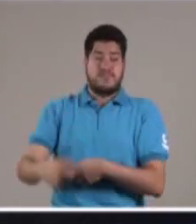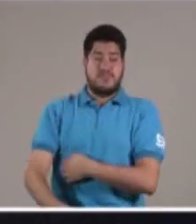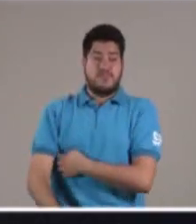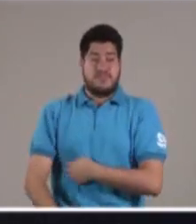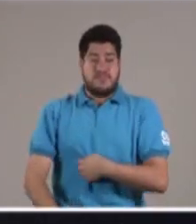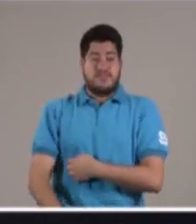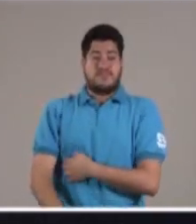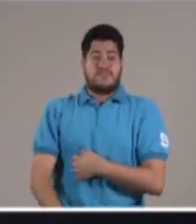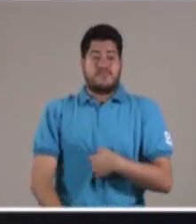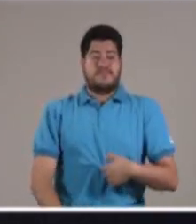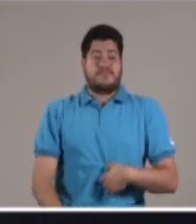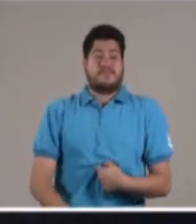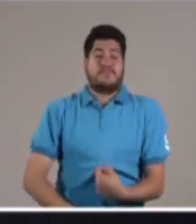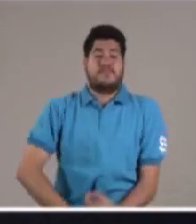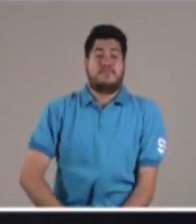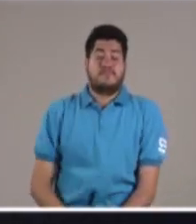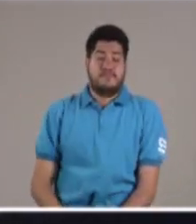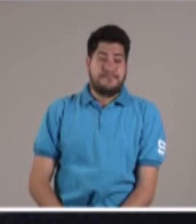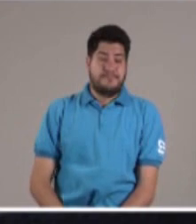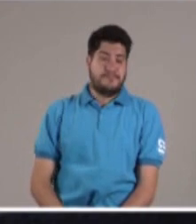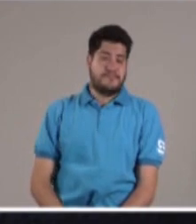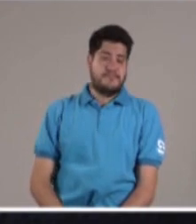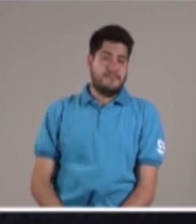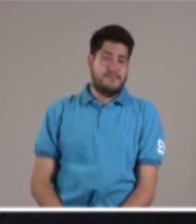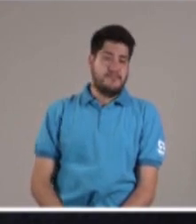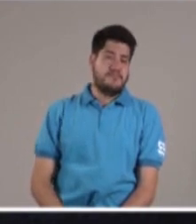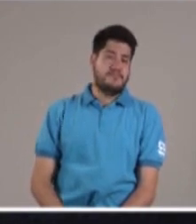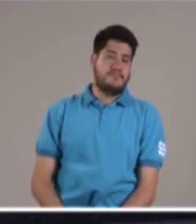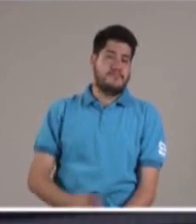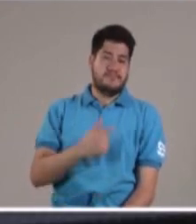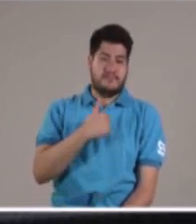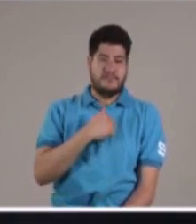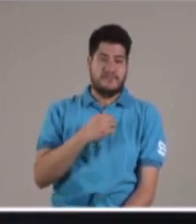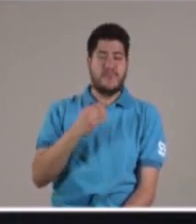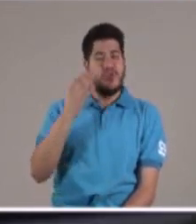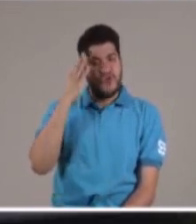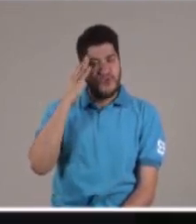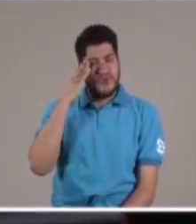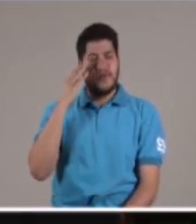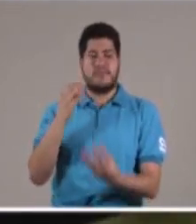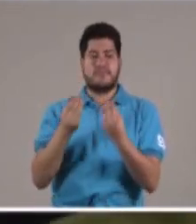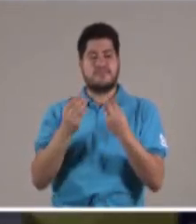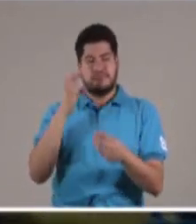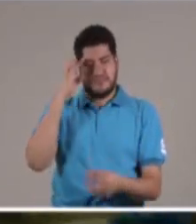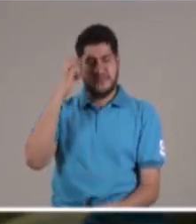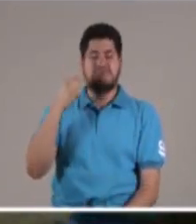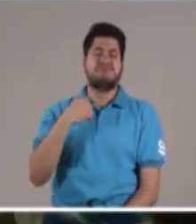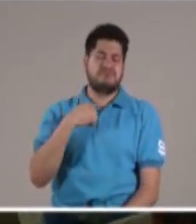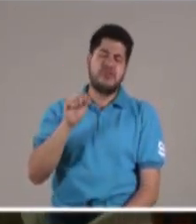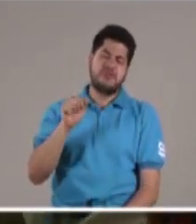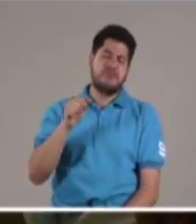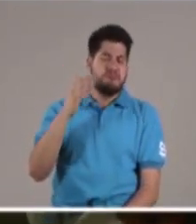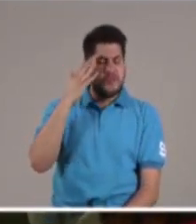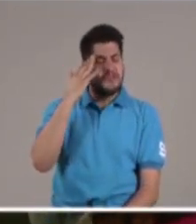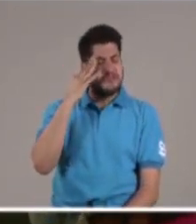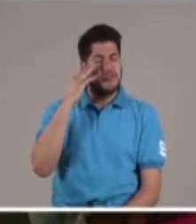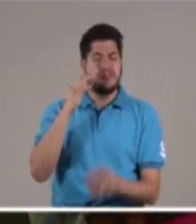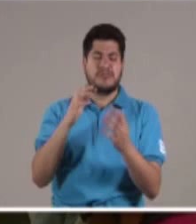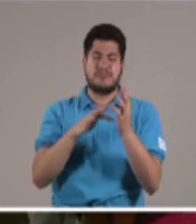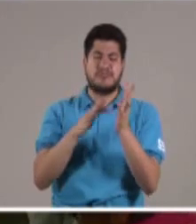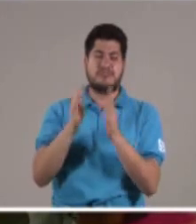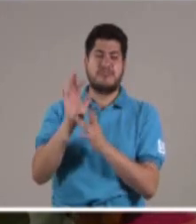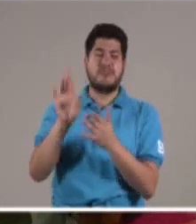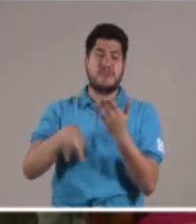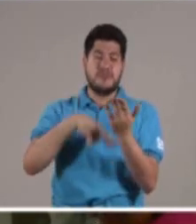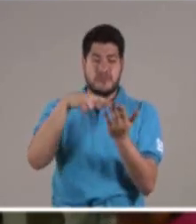aleluya mire pues déjeme porque yo sé que muchos van a decir Sí hermano Yo sé que el señor resucitó no déjeme